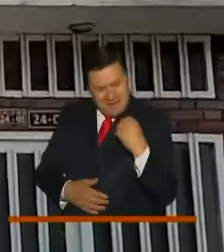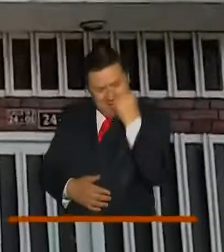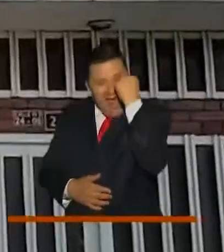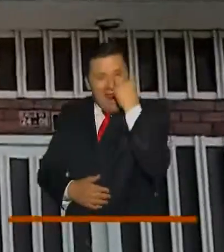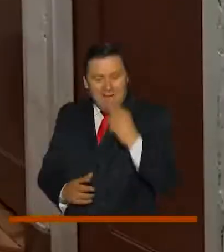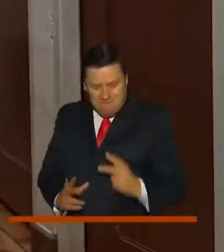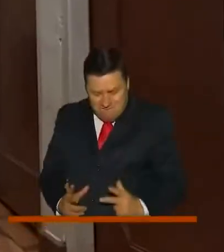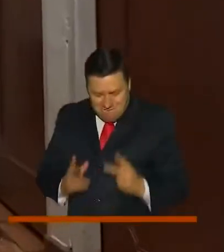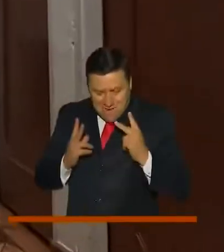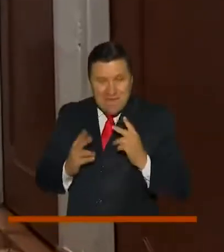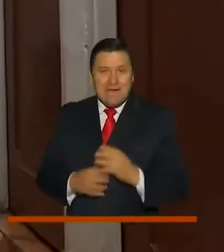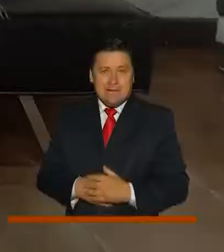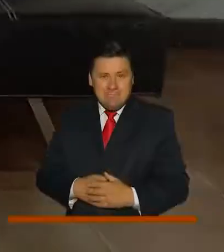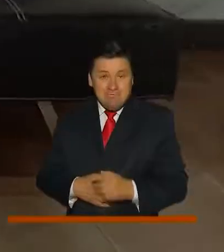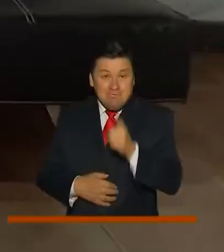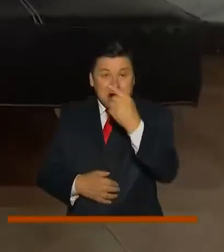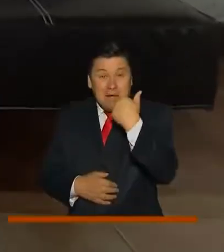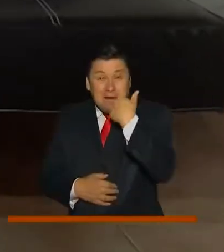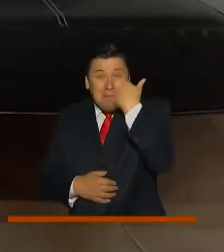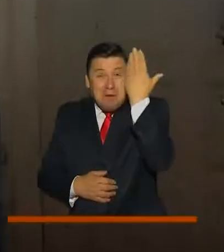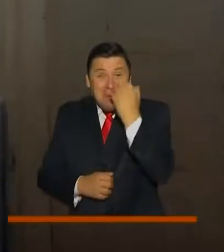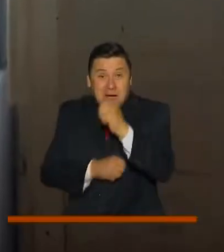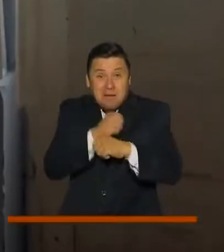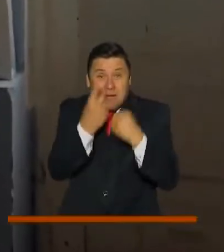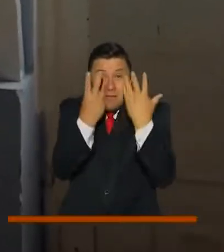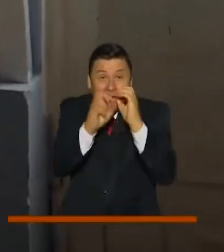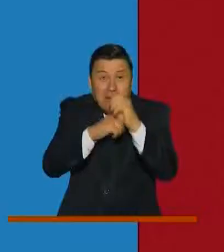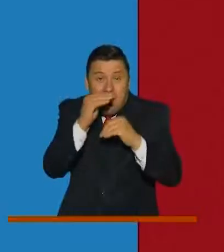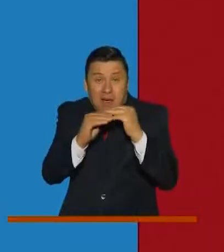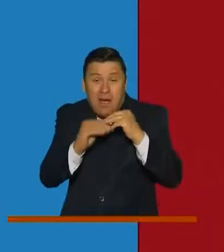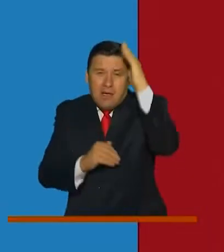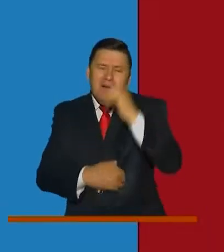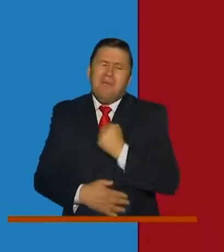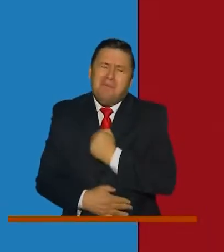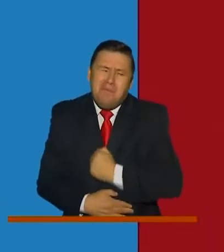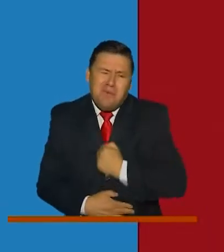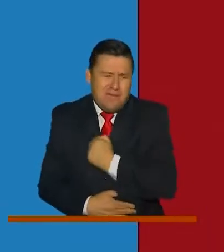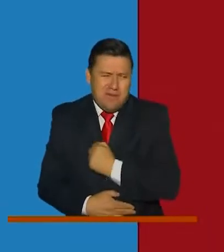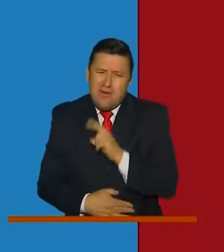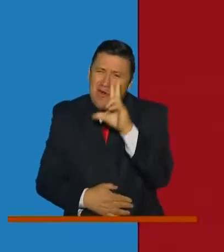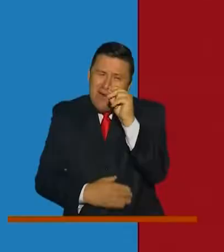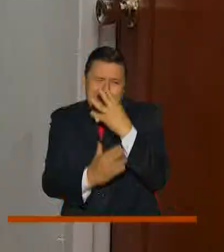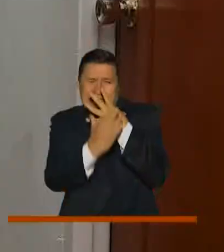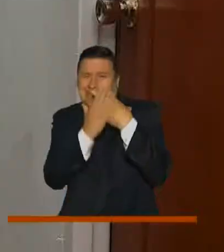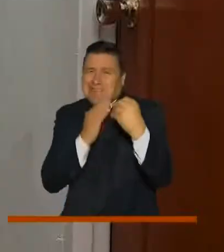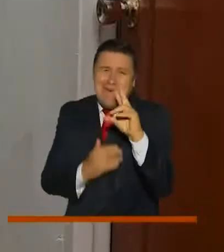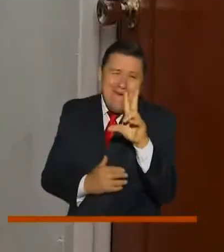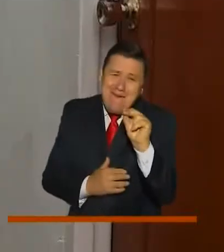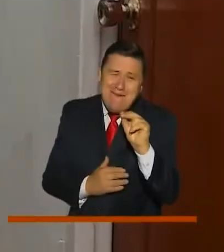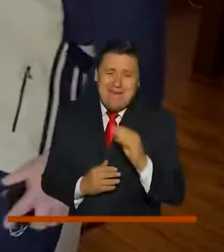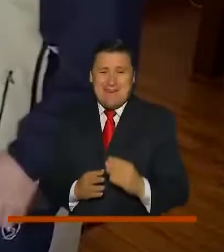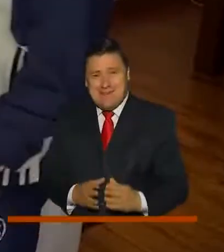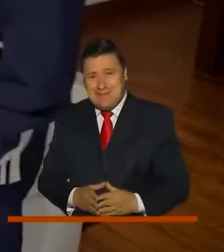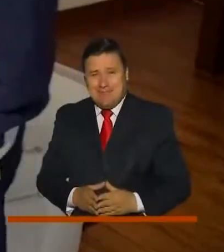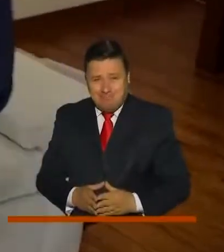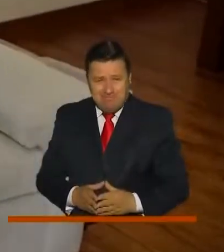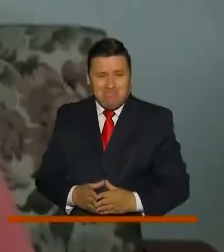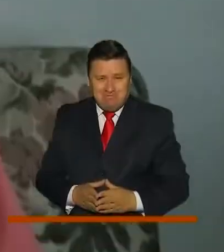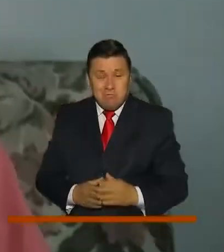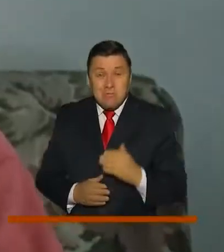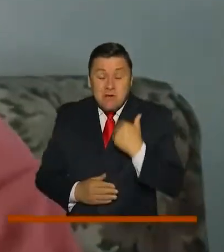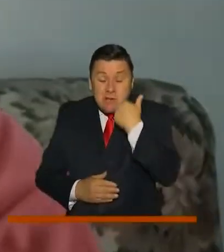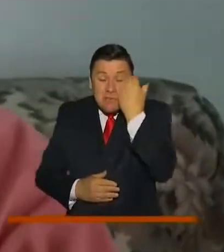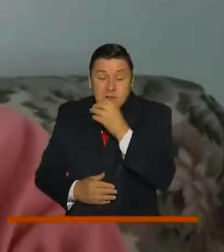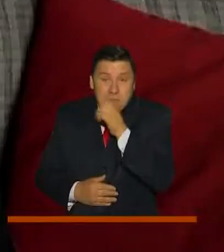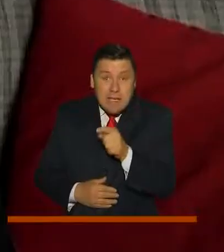Vamos a ganarnos la vida. Si eres mayor de 70 años, por favor, no salgas.